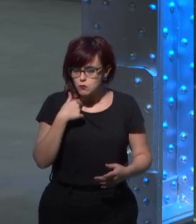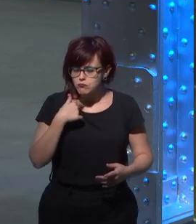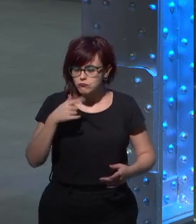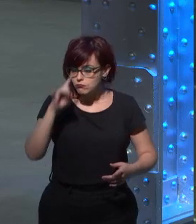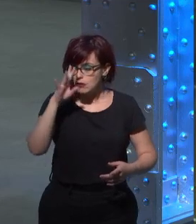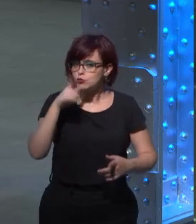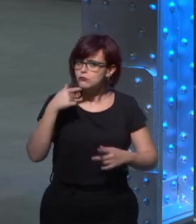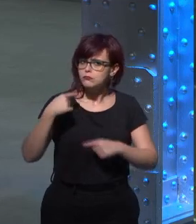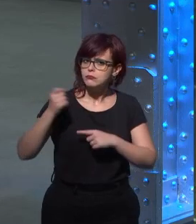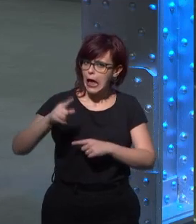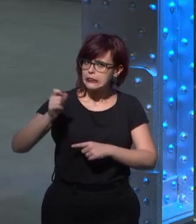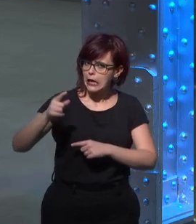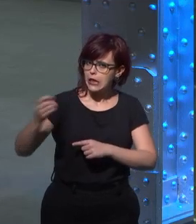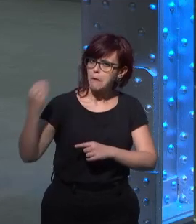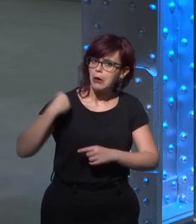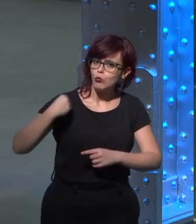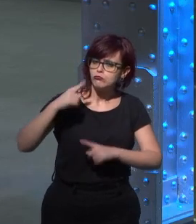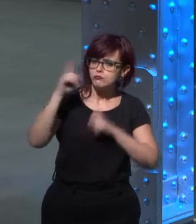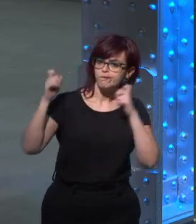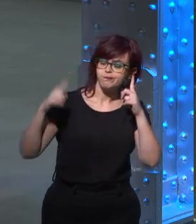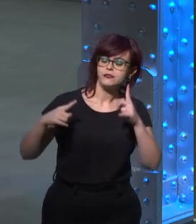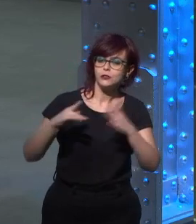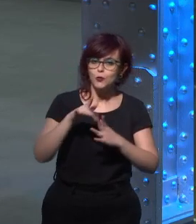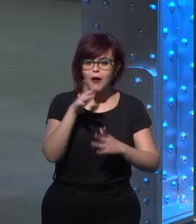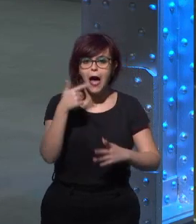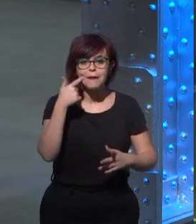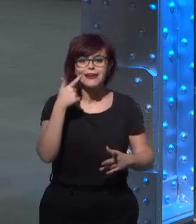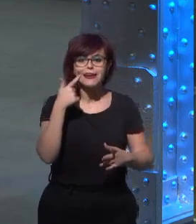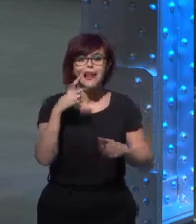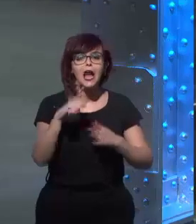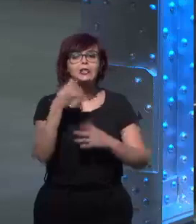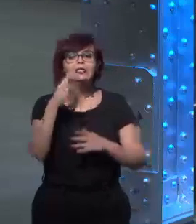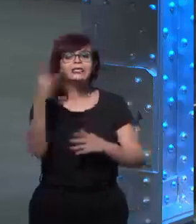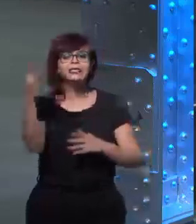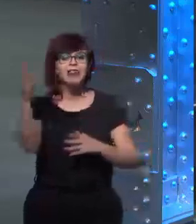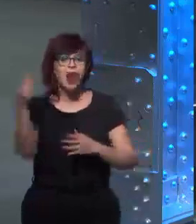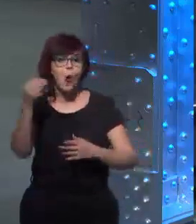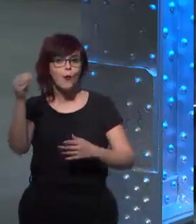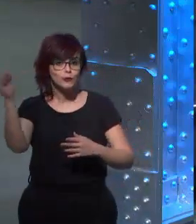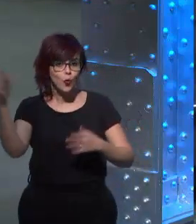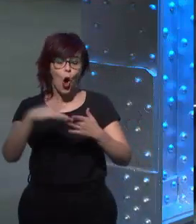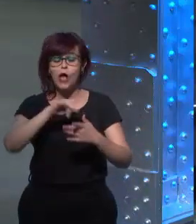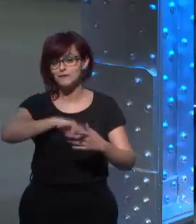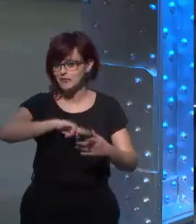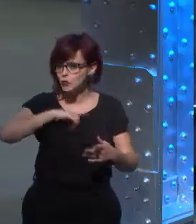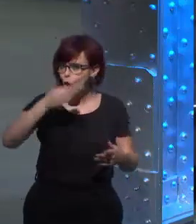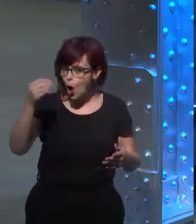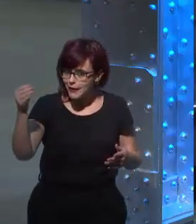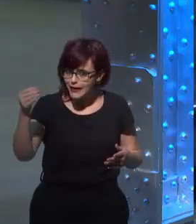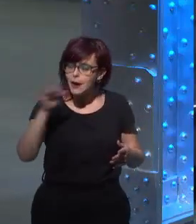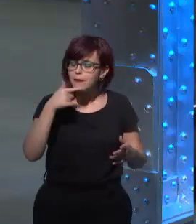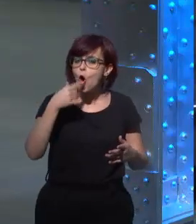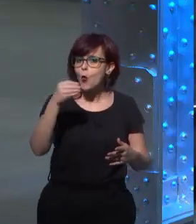habitualmente de lo que parece, ¿eh? Entonces, quitando aquí a los que están en la tercera juventud, a los que son jóvenes de espíritu y a los que tienen mucha